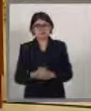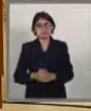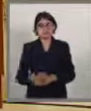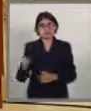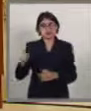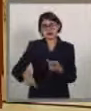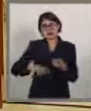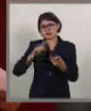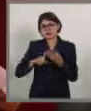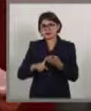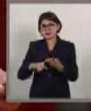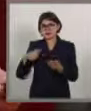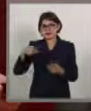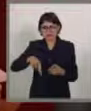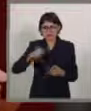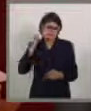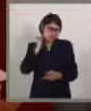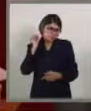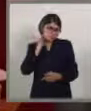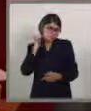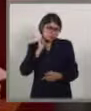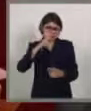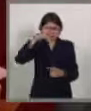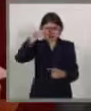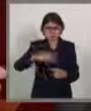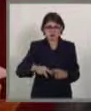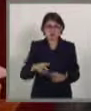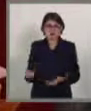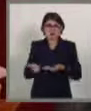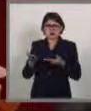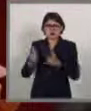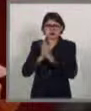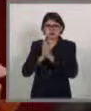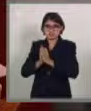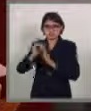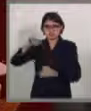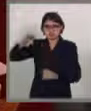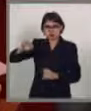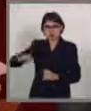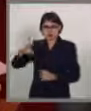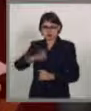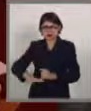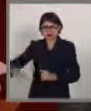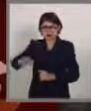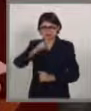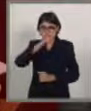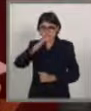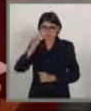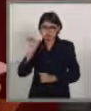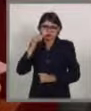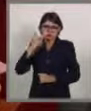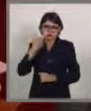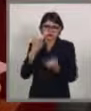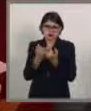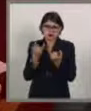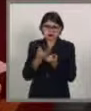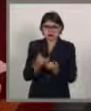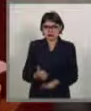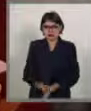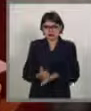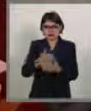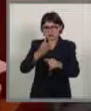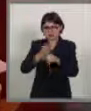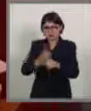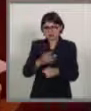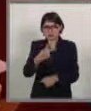segundo el senado de la república exhorta al instituto estatal electoral del estado de chihuahua y al ayuntamiento de juárez para